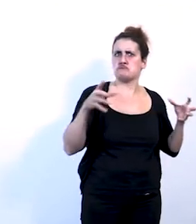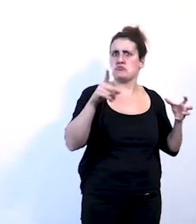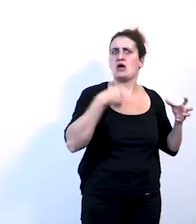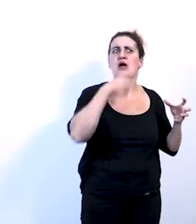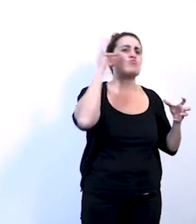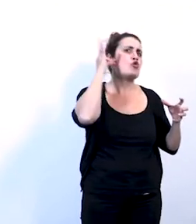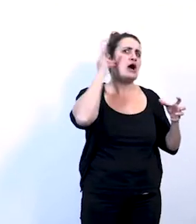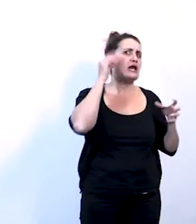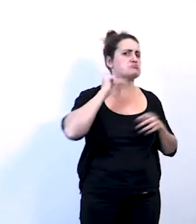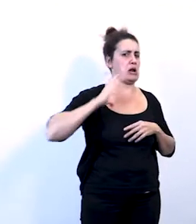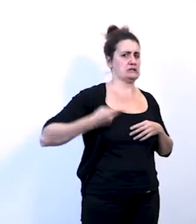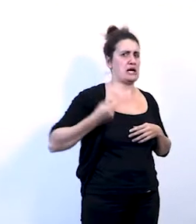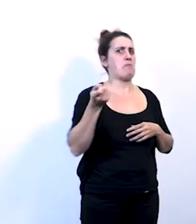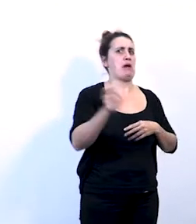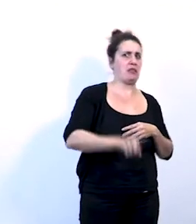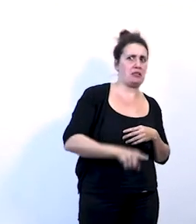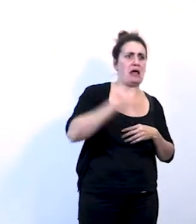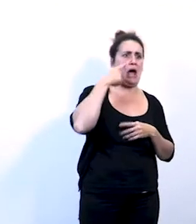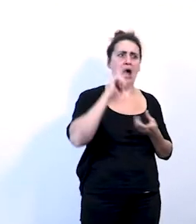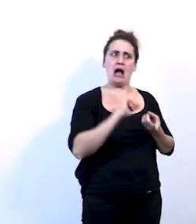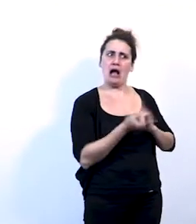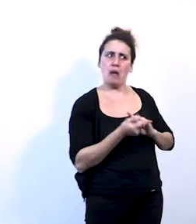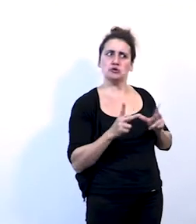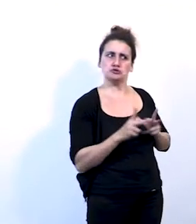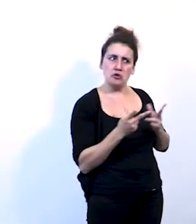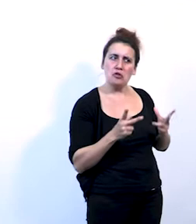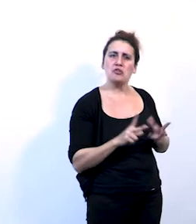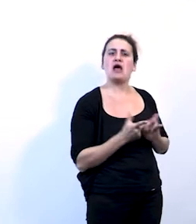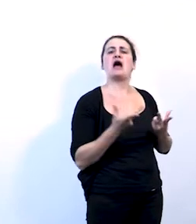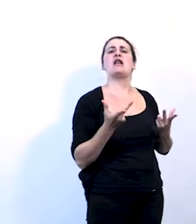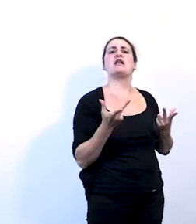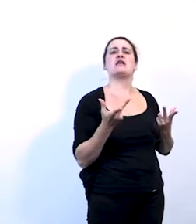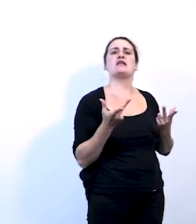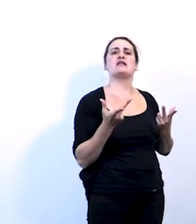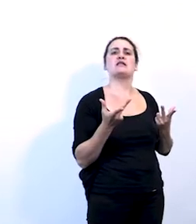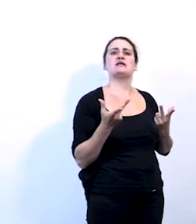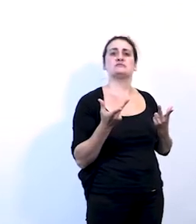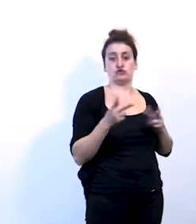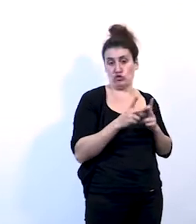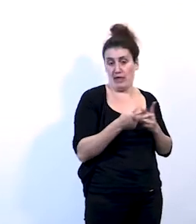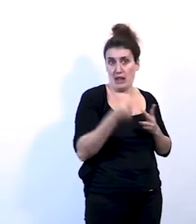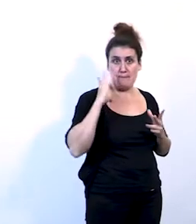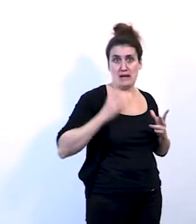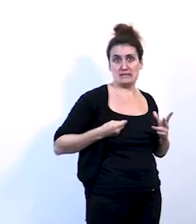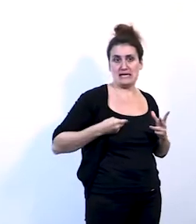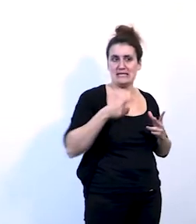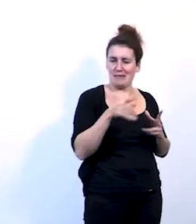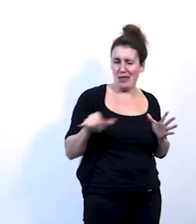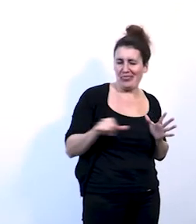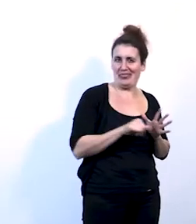palestinas y el cambio social de la sociedad palestina estaba más